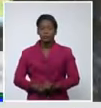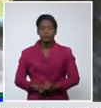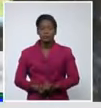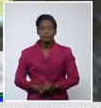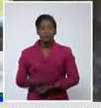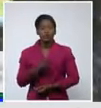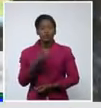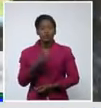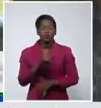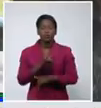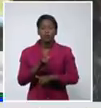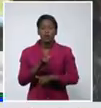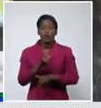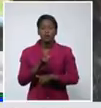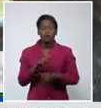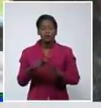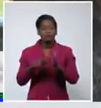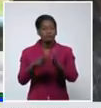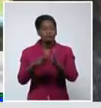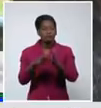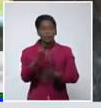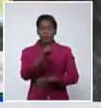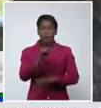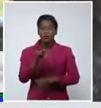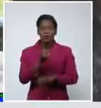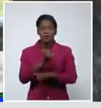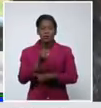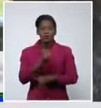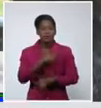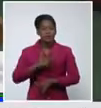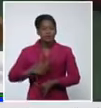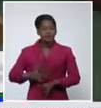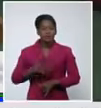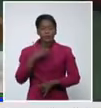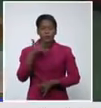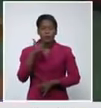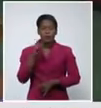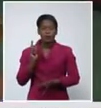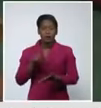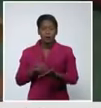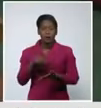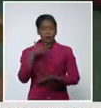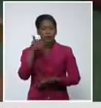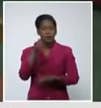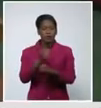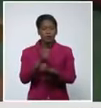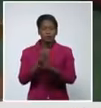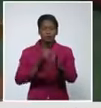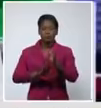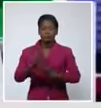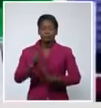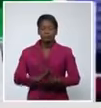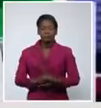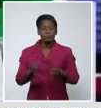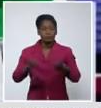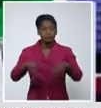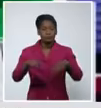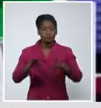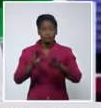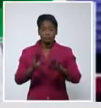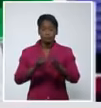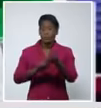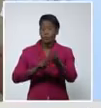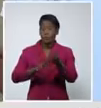más difícil quizás, y creo que ya a estas alturas del trabajo lo hemos logrado bastante. Debido a la situación epidemiológica, en la provincia se han